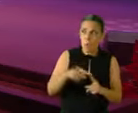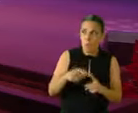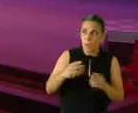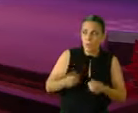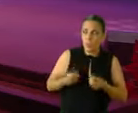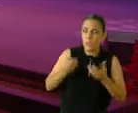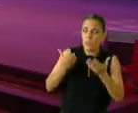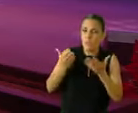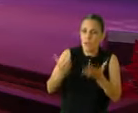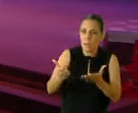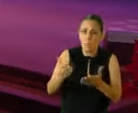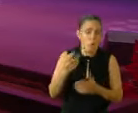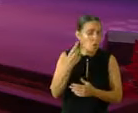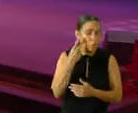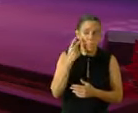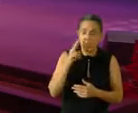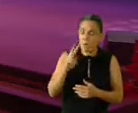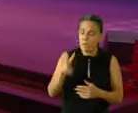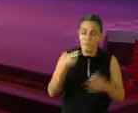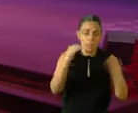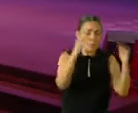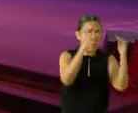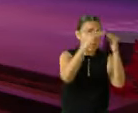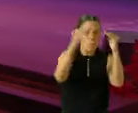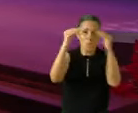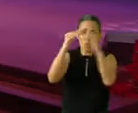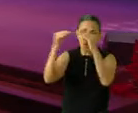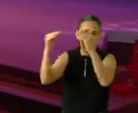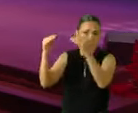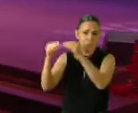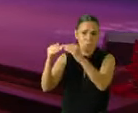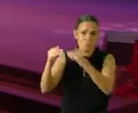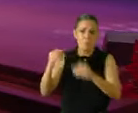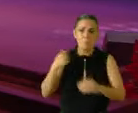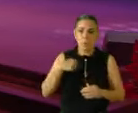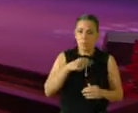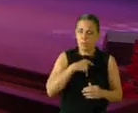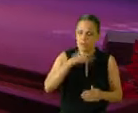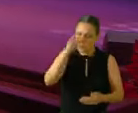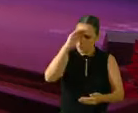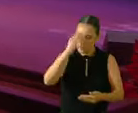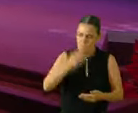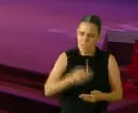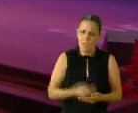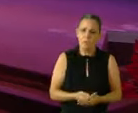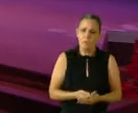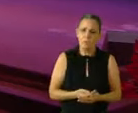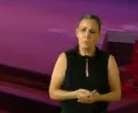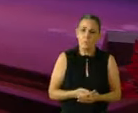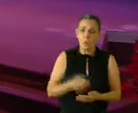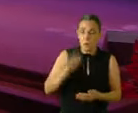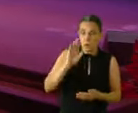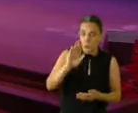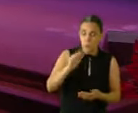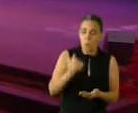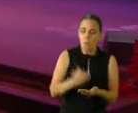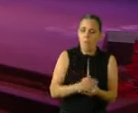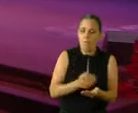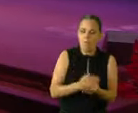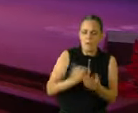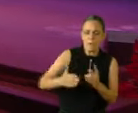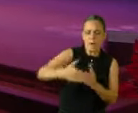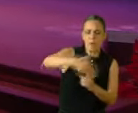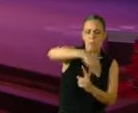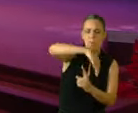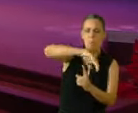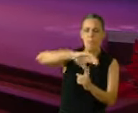palabra simiente. ¿Sabes que tu ofrenda está cubriendo tu simiente? ¿Sabes que